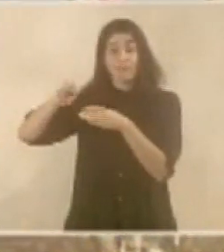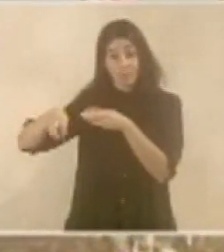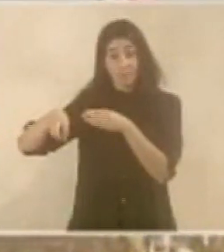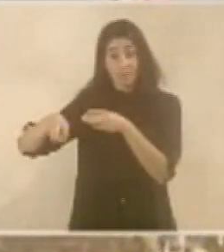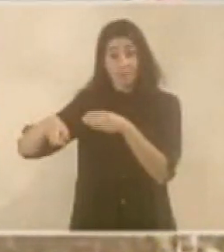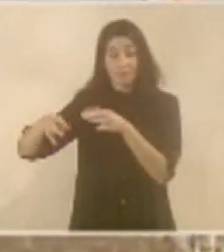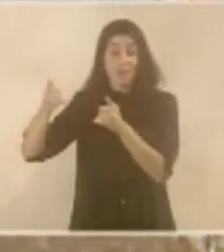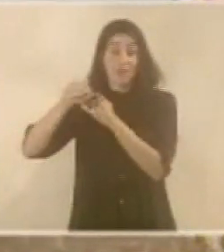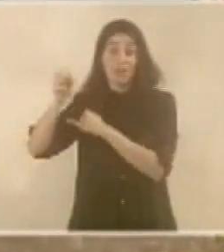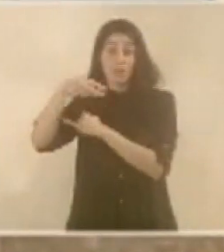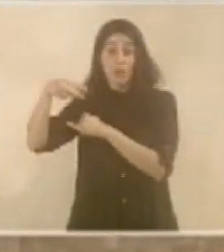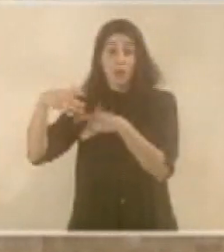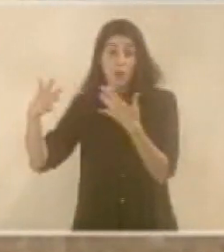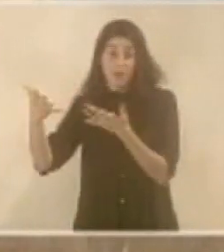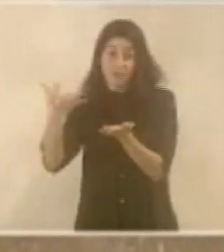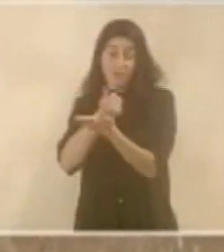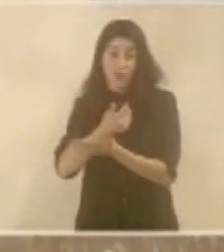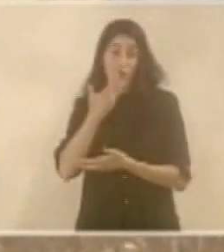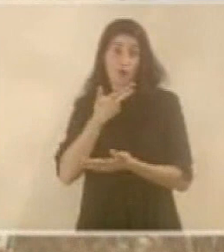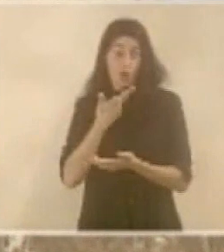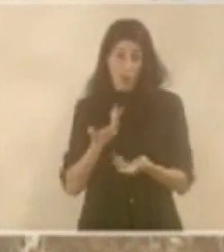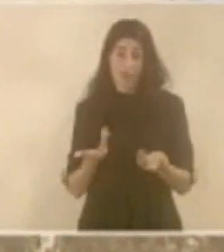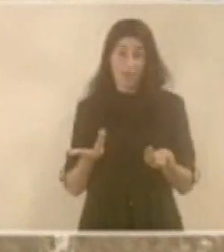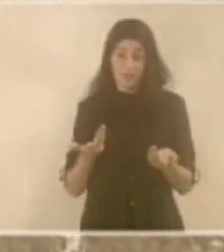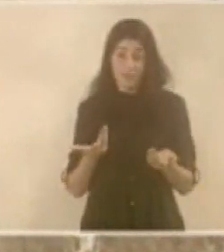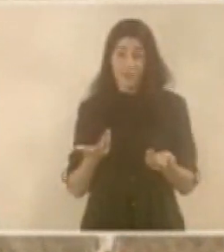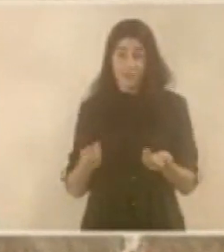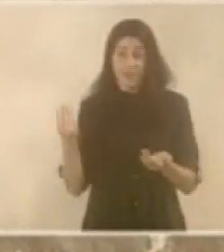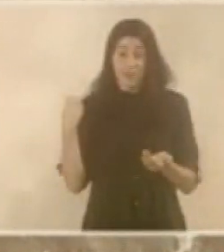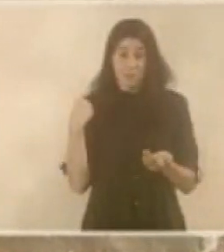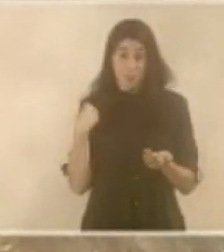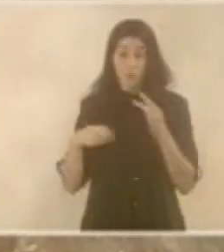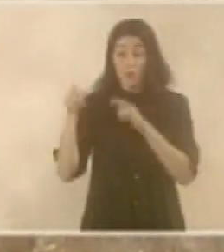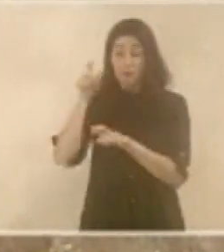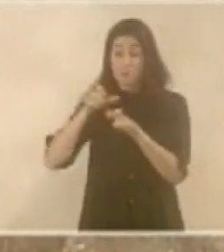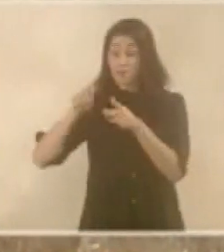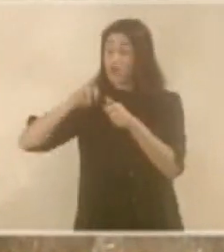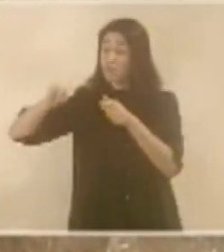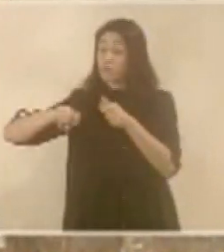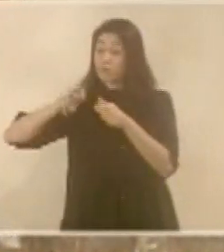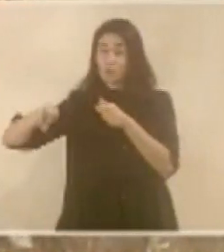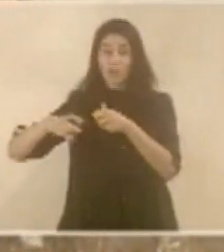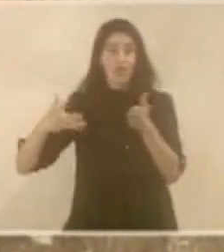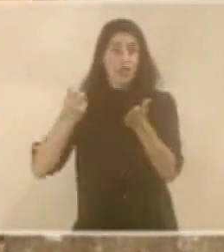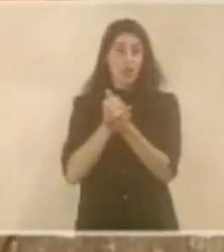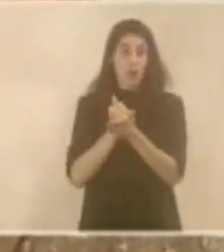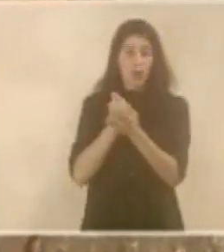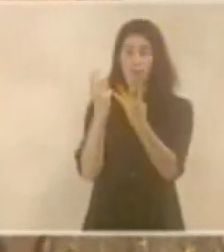a los capturados se les aplicó la ley en vigor y fueron fusilados. Igual hubiera ocurrido al